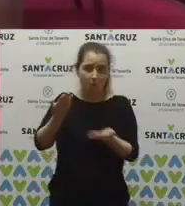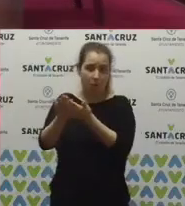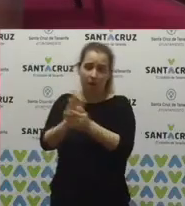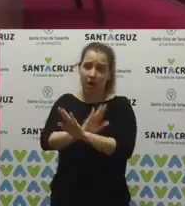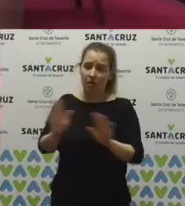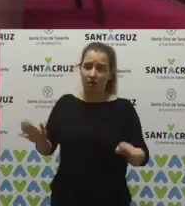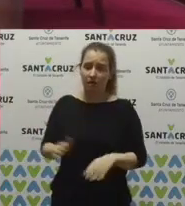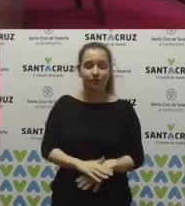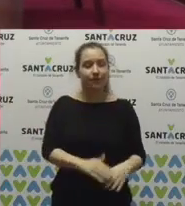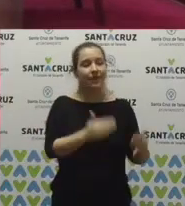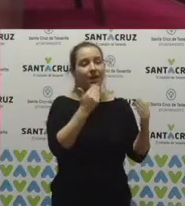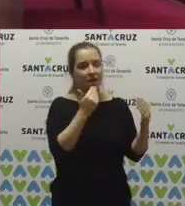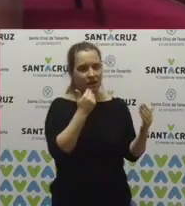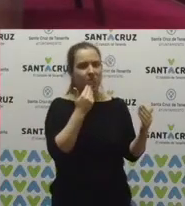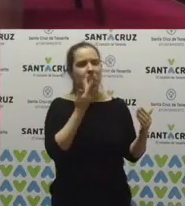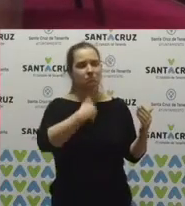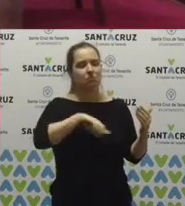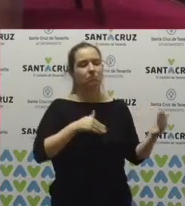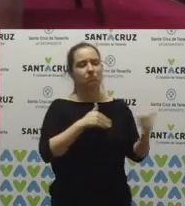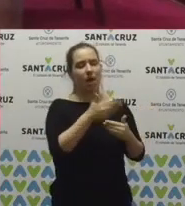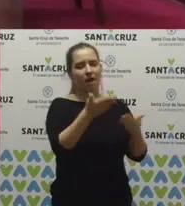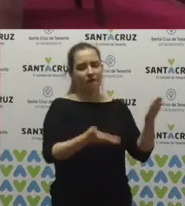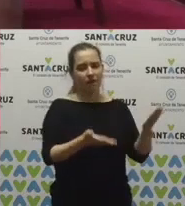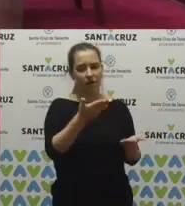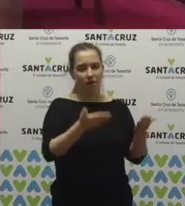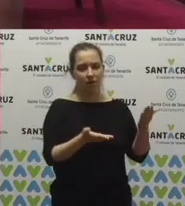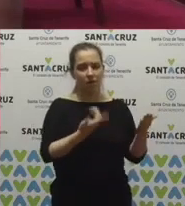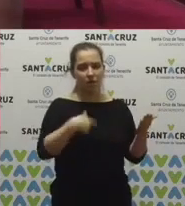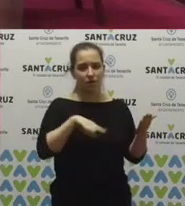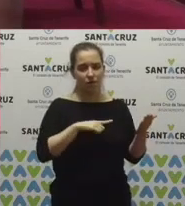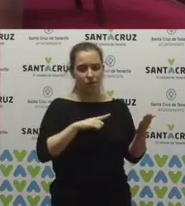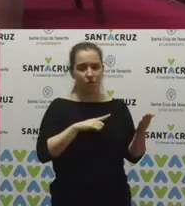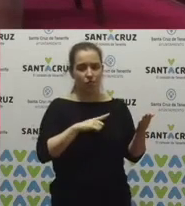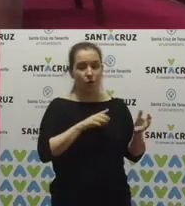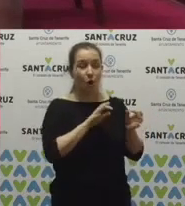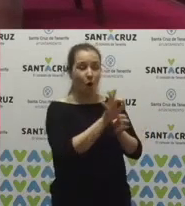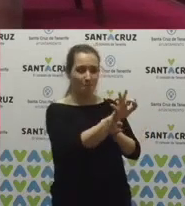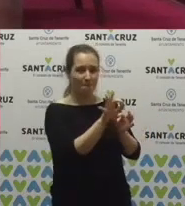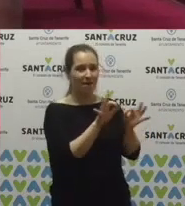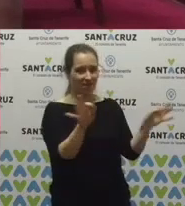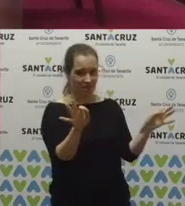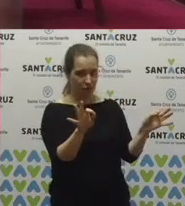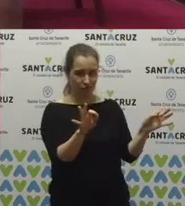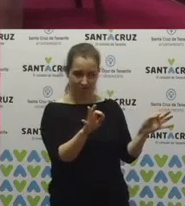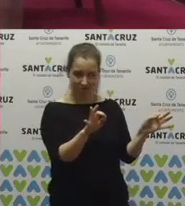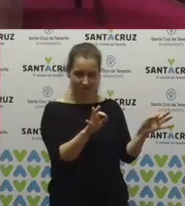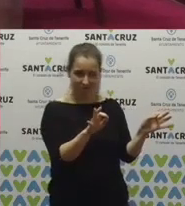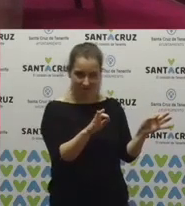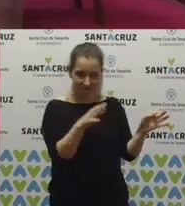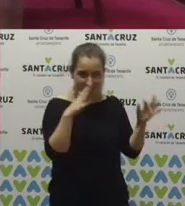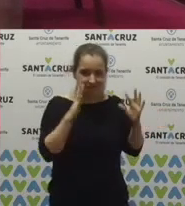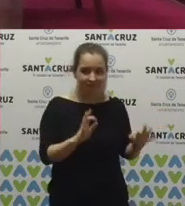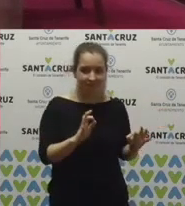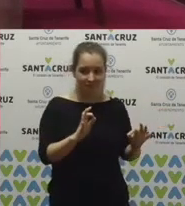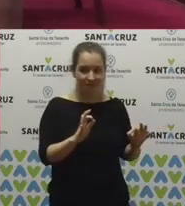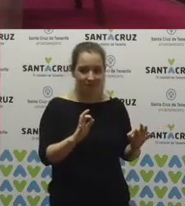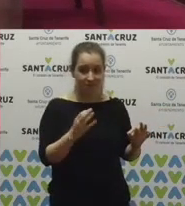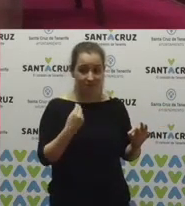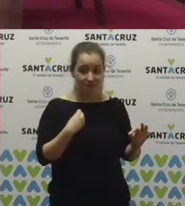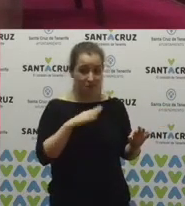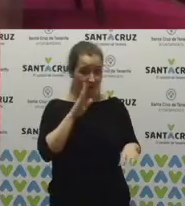gracias será evaluado pero yo le aseguro que lo medimos porque yo lo medimos y esas cantidades